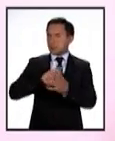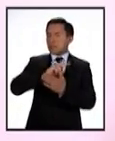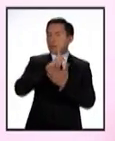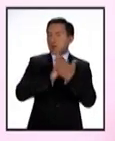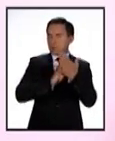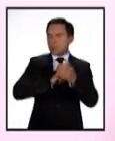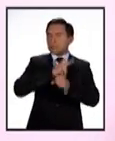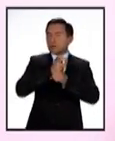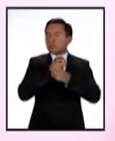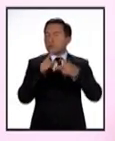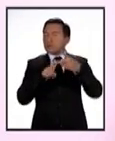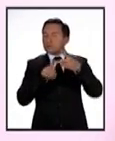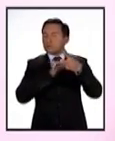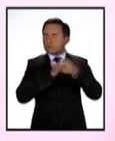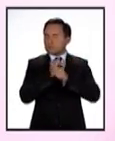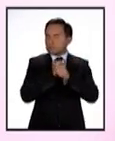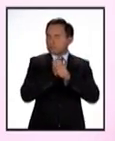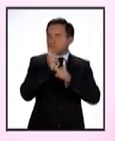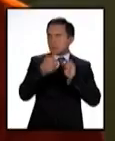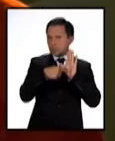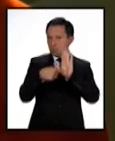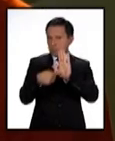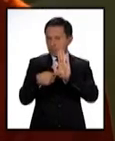adelante aquí en Nosotros los Otros.